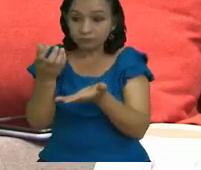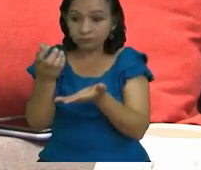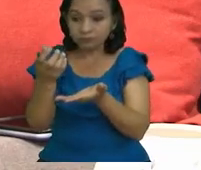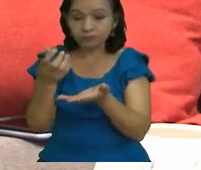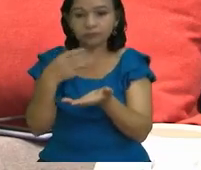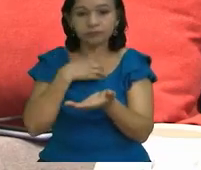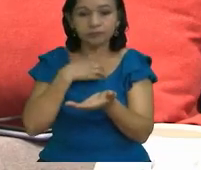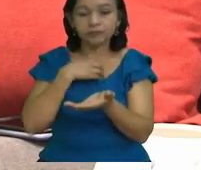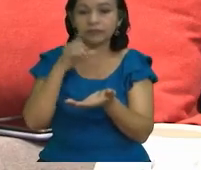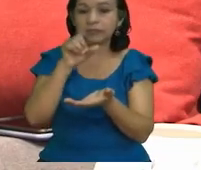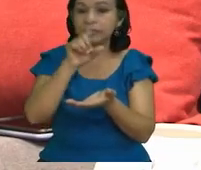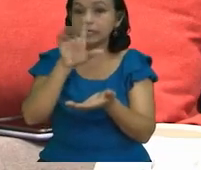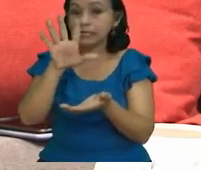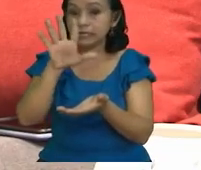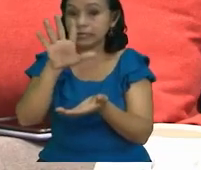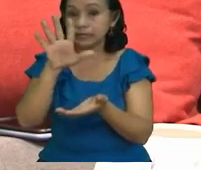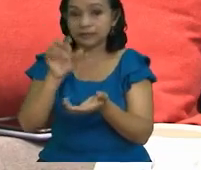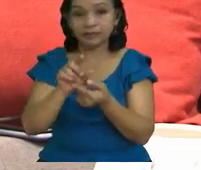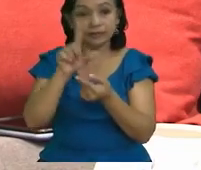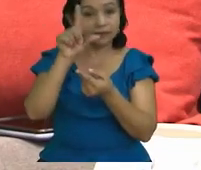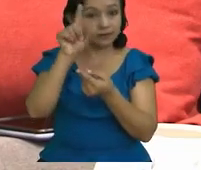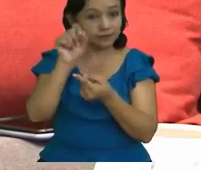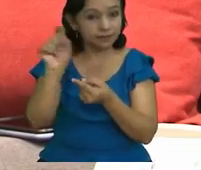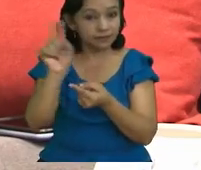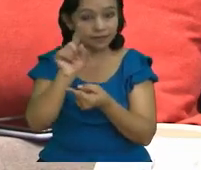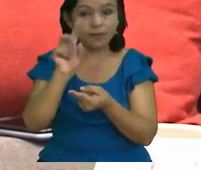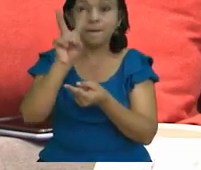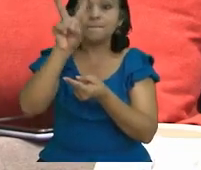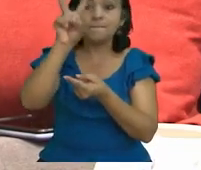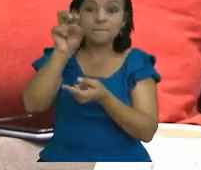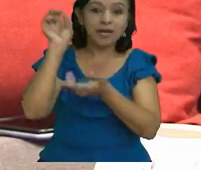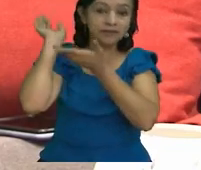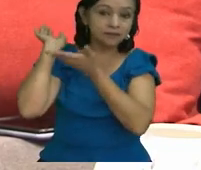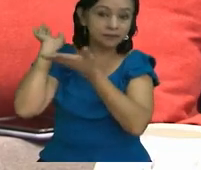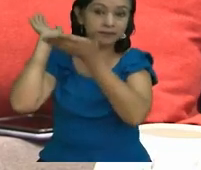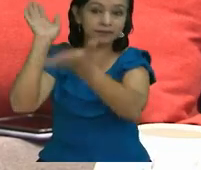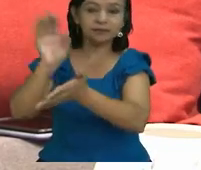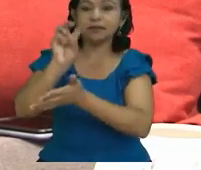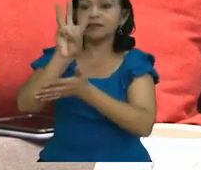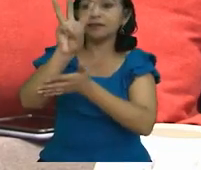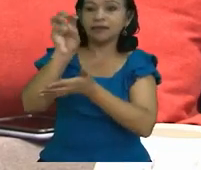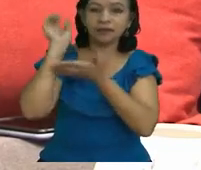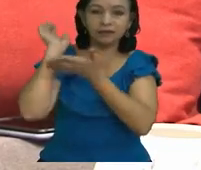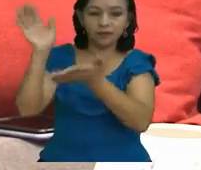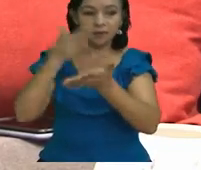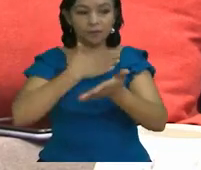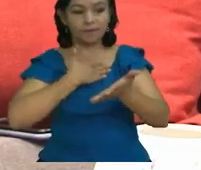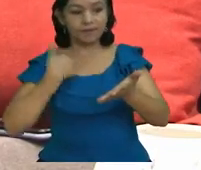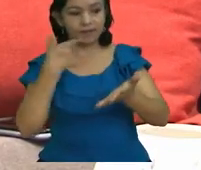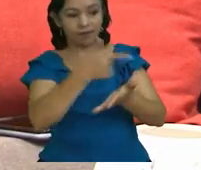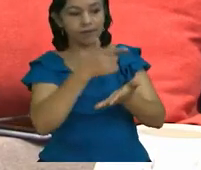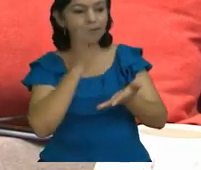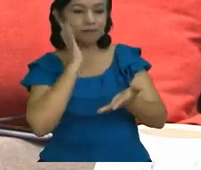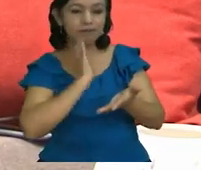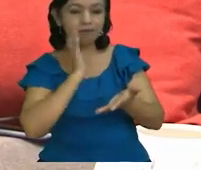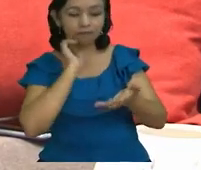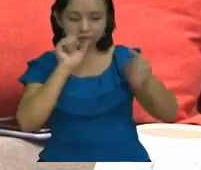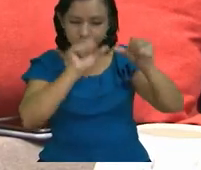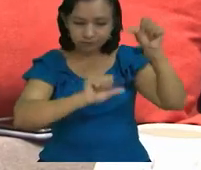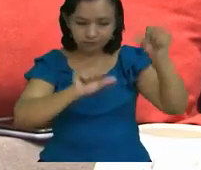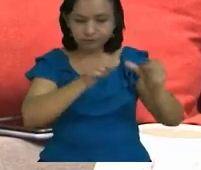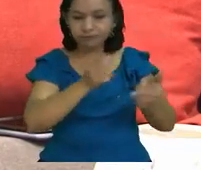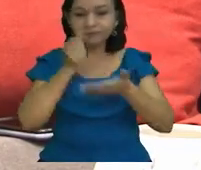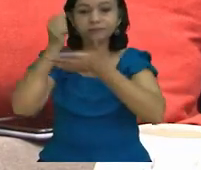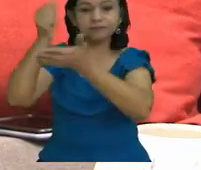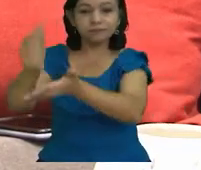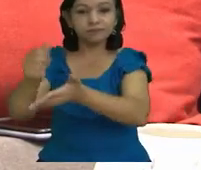cosecha 15 quintales, ya no cosecha 10 quintales, ya cosecha 20 quintales, cosecha 30 quintales. Entonces ya la condición de ese